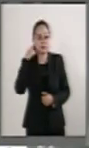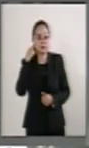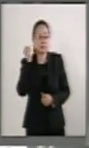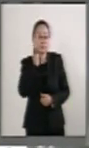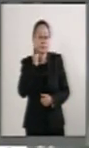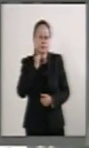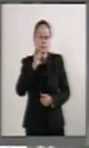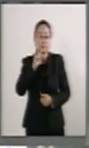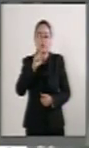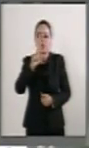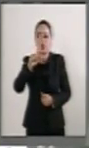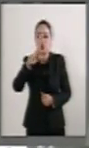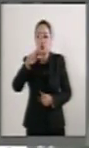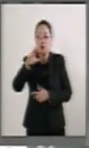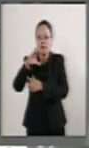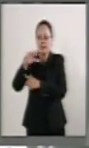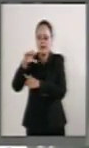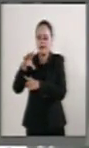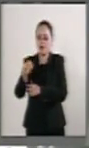Senadora Lucero Saldaña.